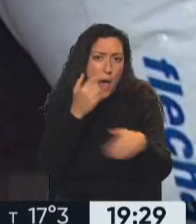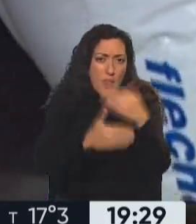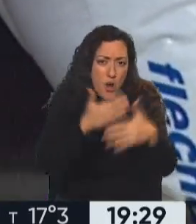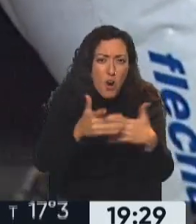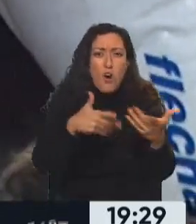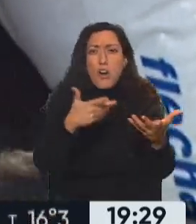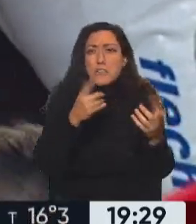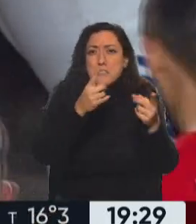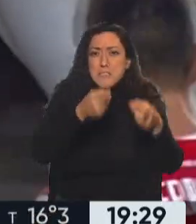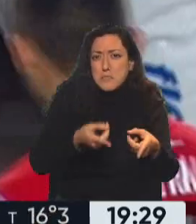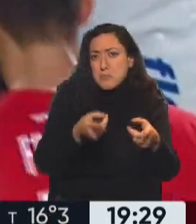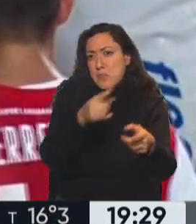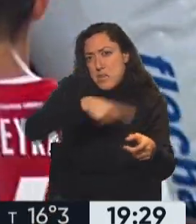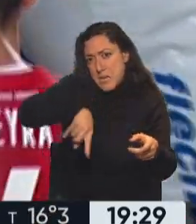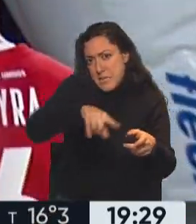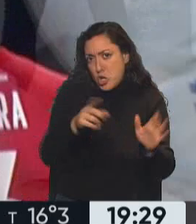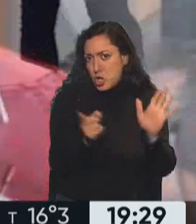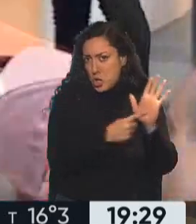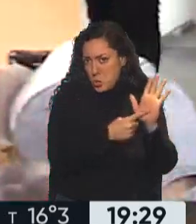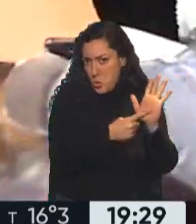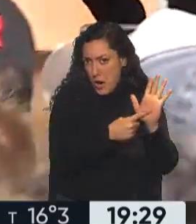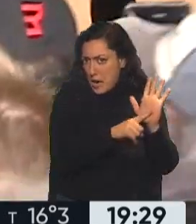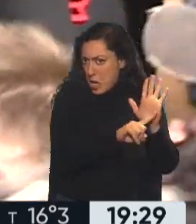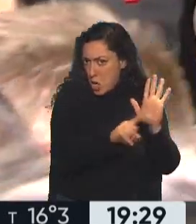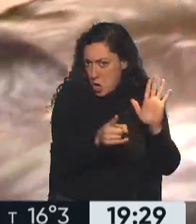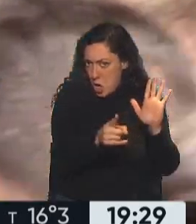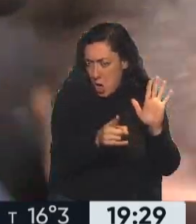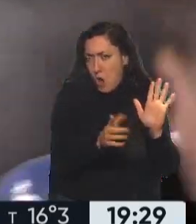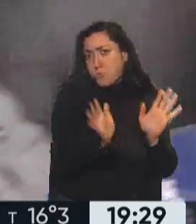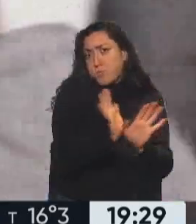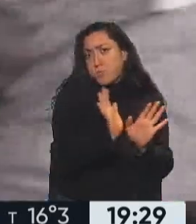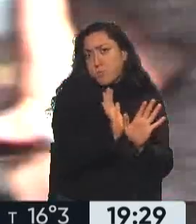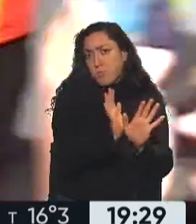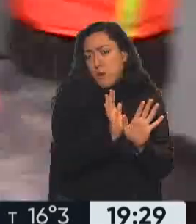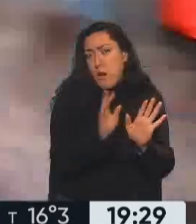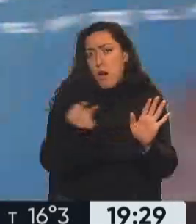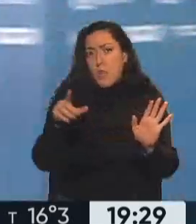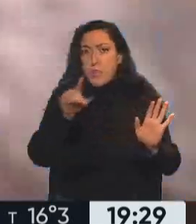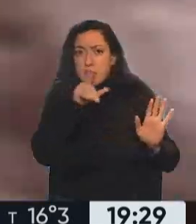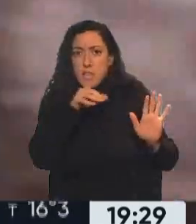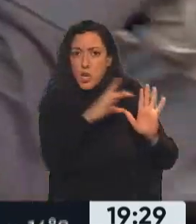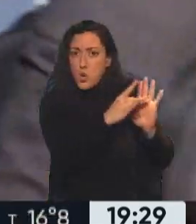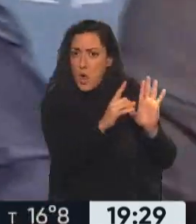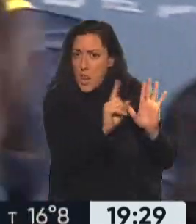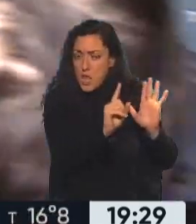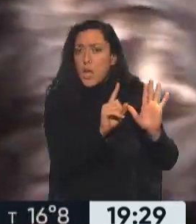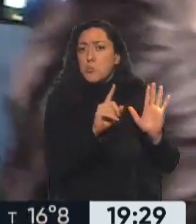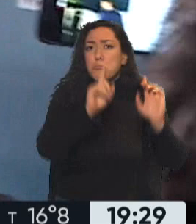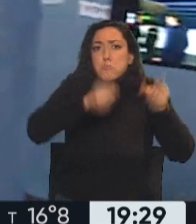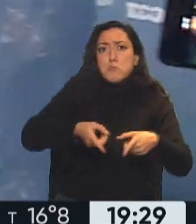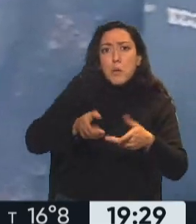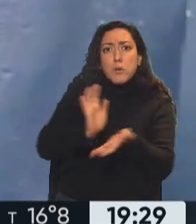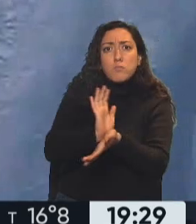que habitualmente no son titulares y son borrados por Eduardo Domínguez. Bueno, un respeto que se ha